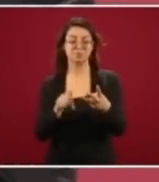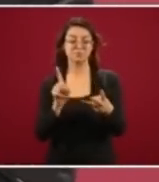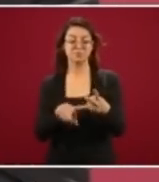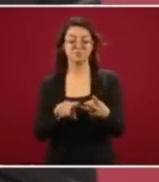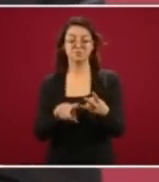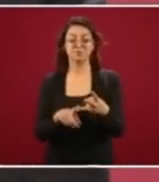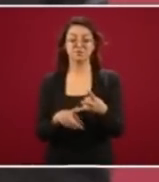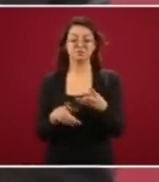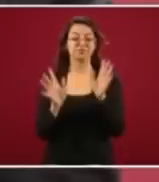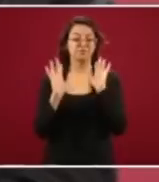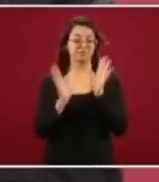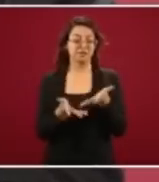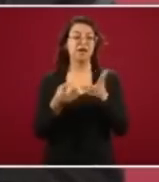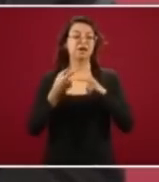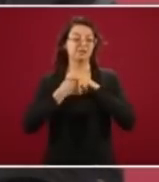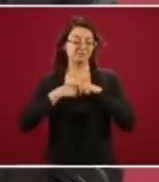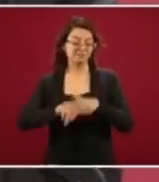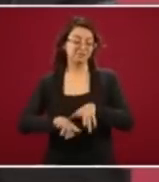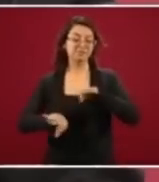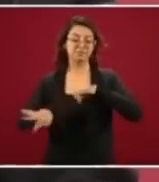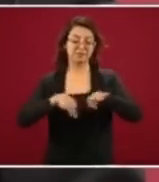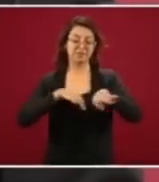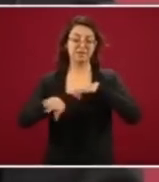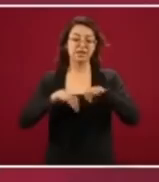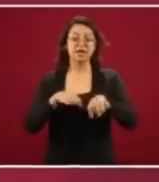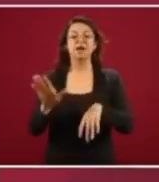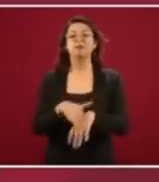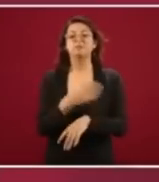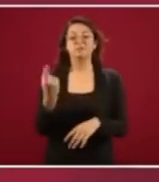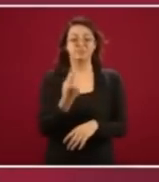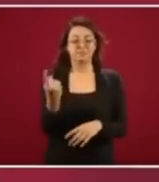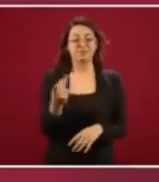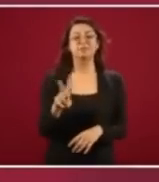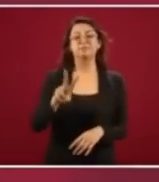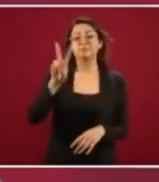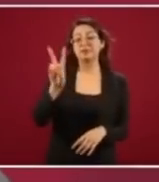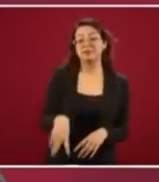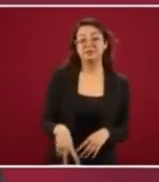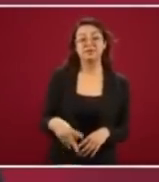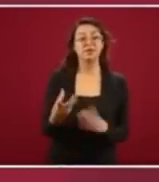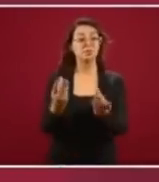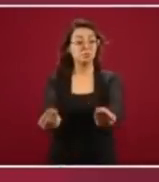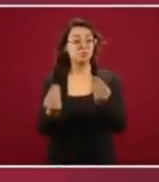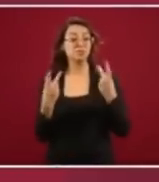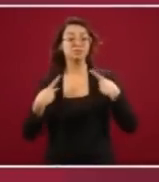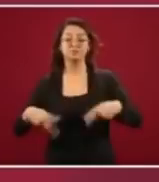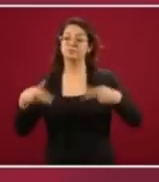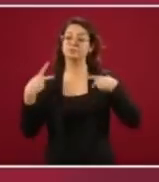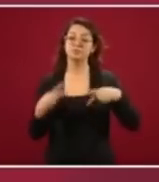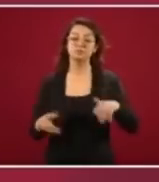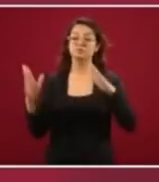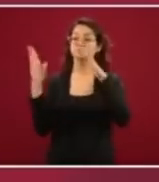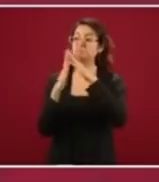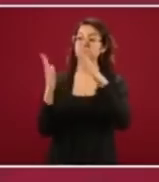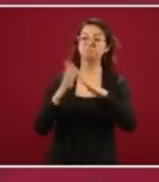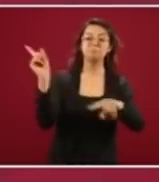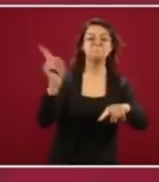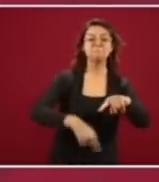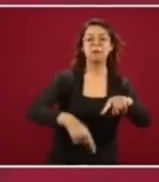se está actuando, porque en efecto despojaron a miles de trabajadores